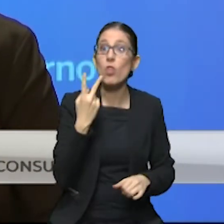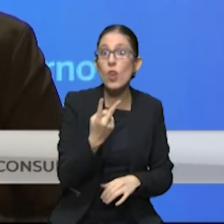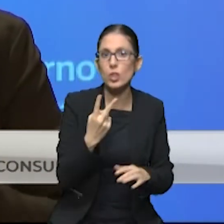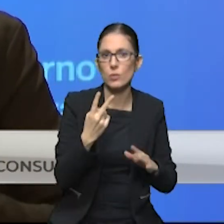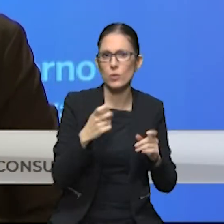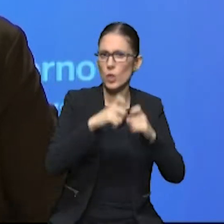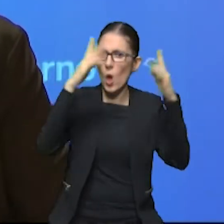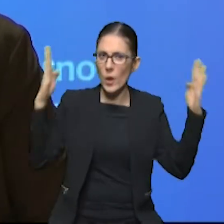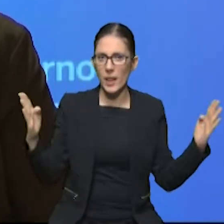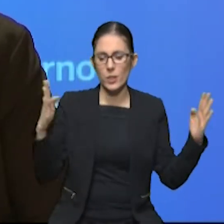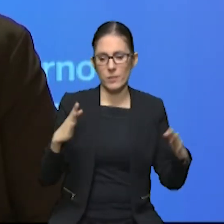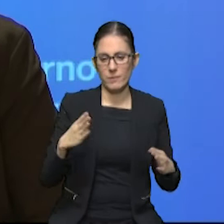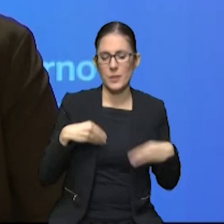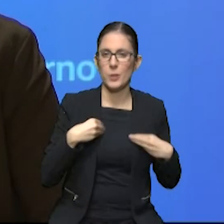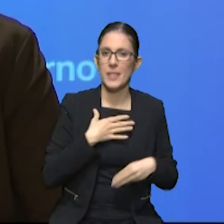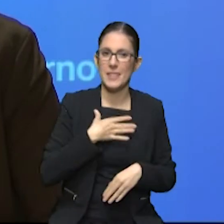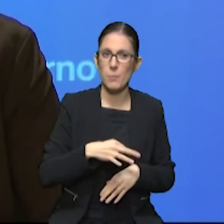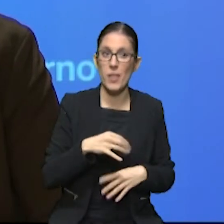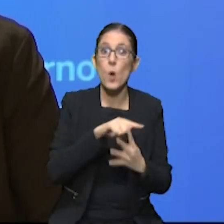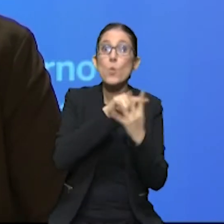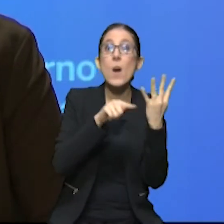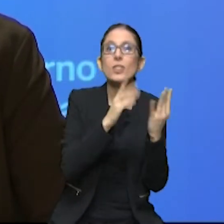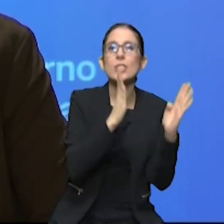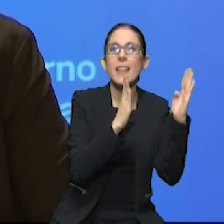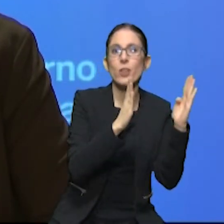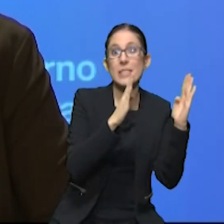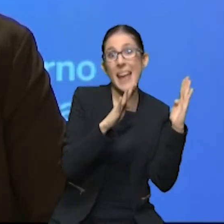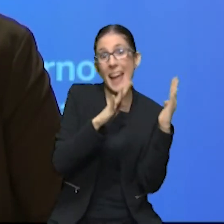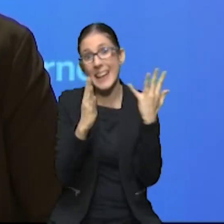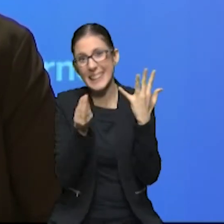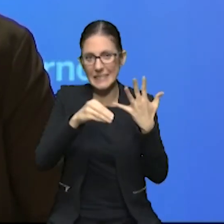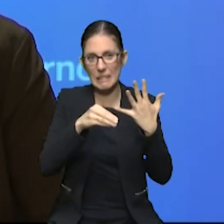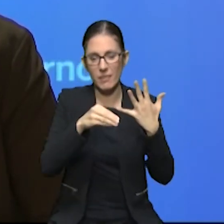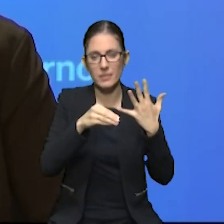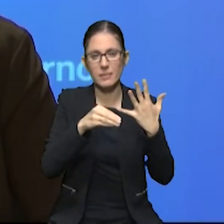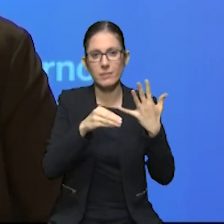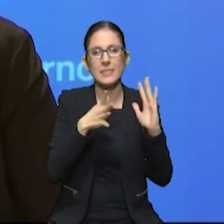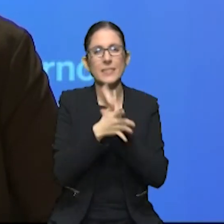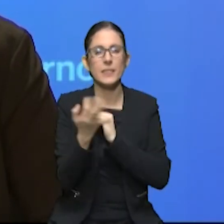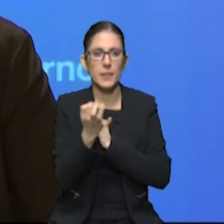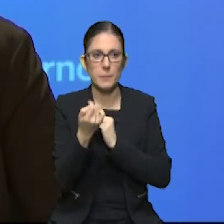través de las cuatro estaciones, esa quinta estación lo que pretende es hacernos parar